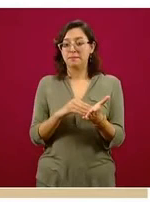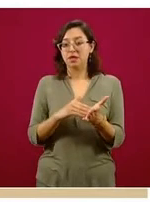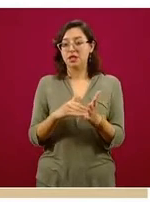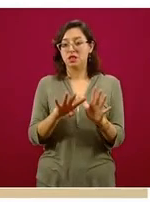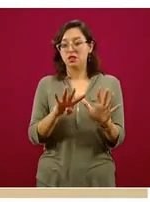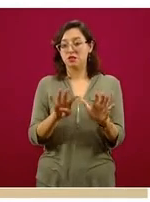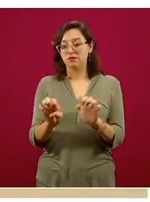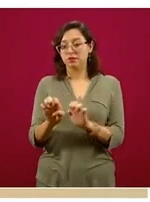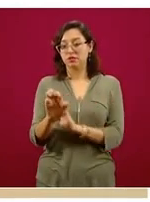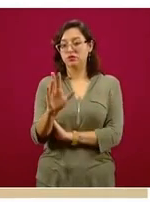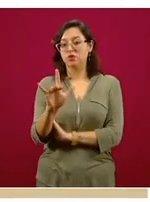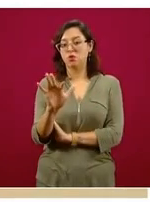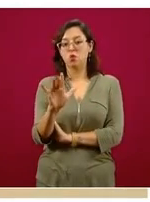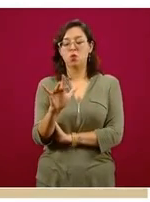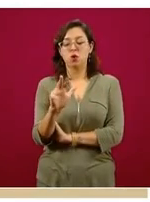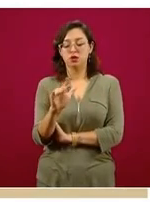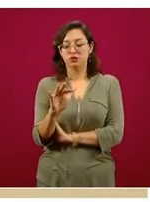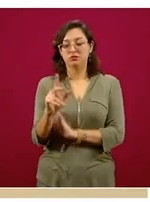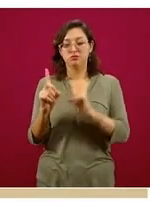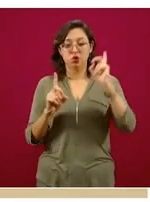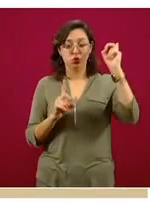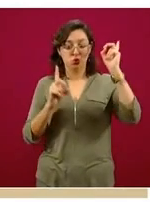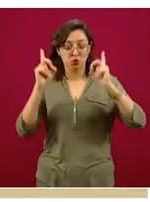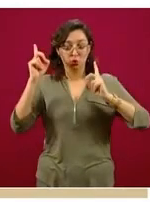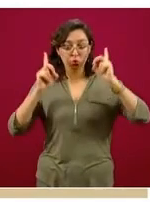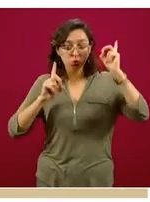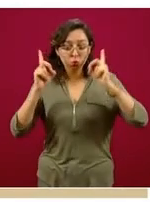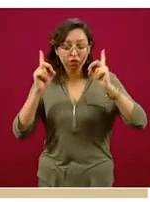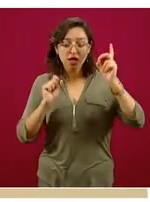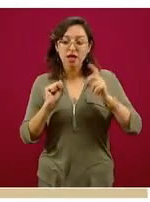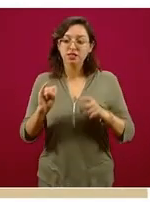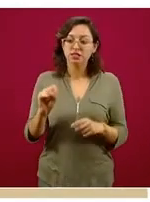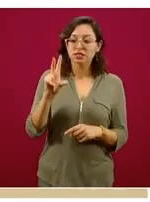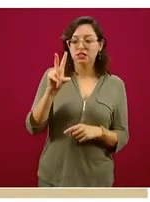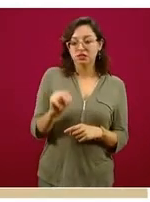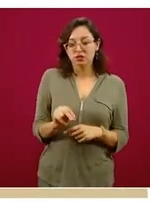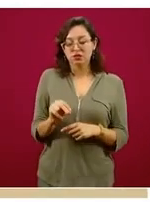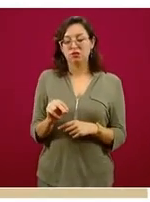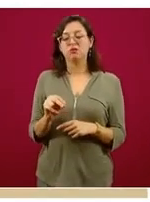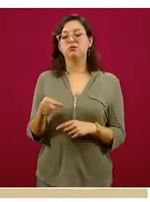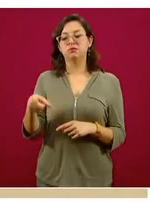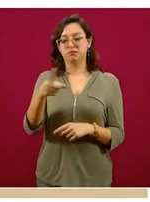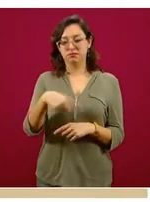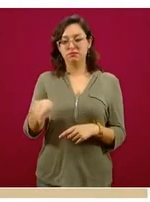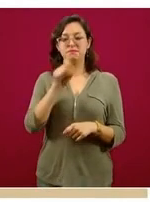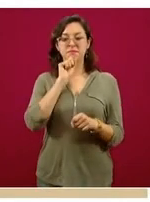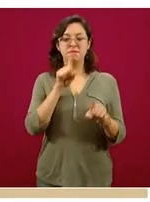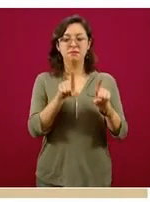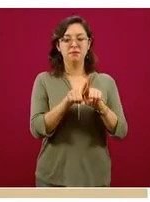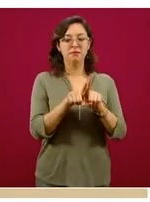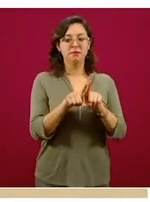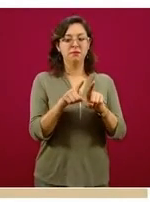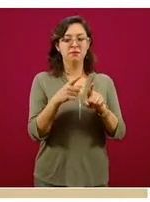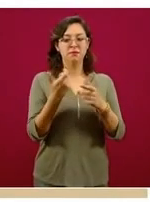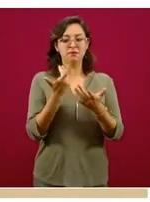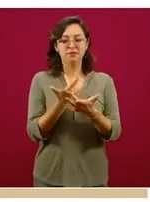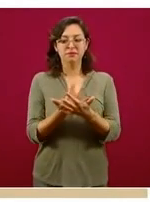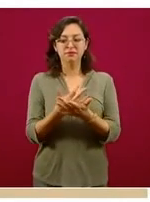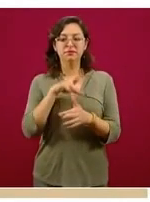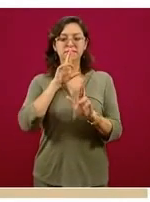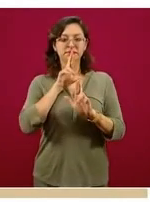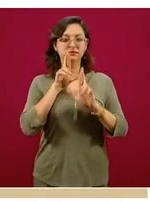12.950 de ese total grande de sospechosos son profesionales de la salud que también están esperando un resultado